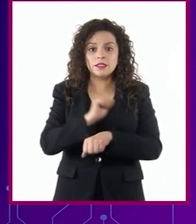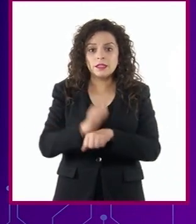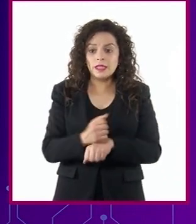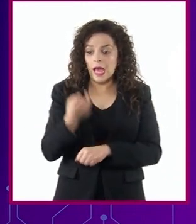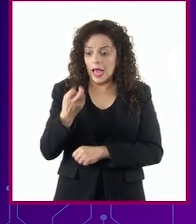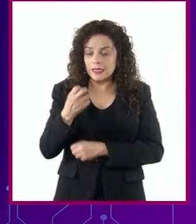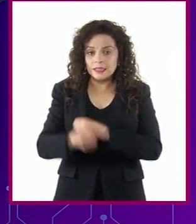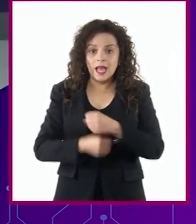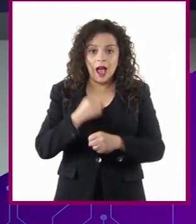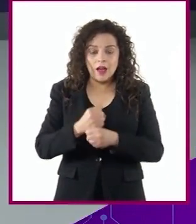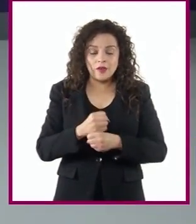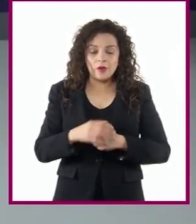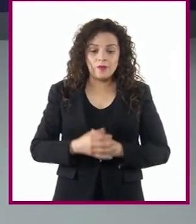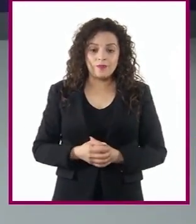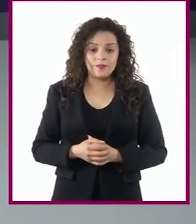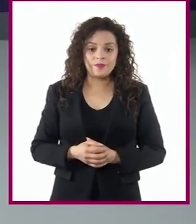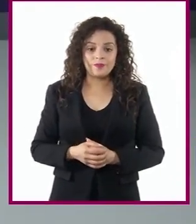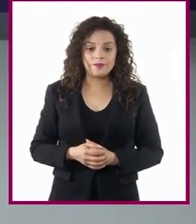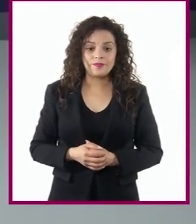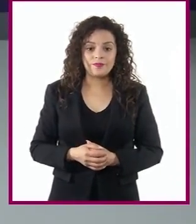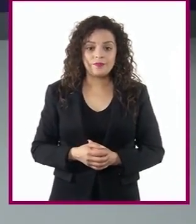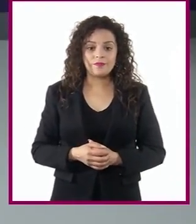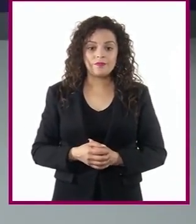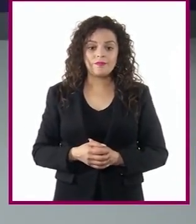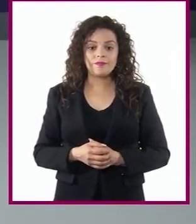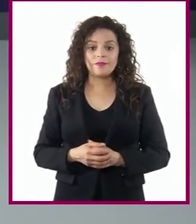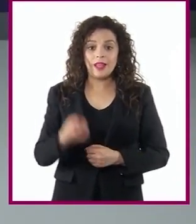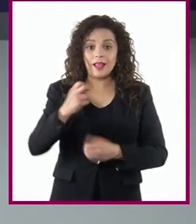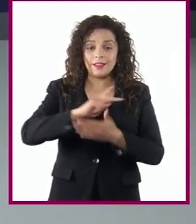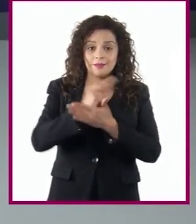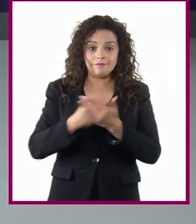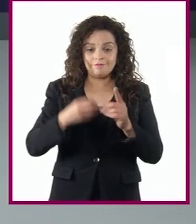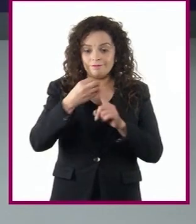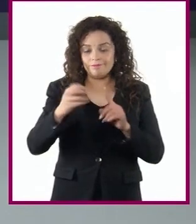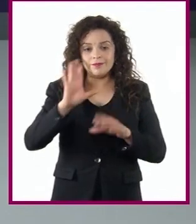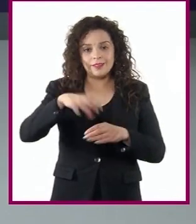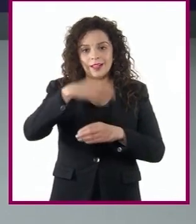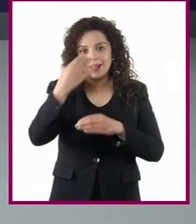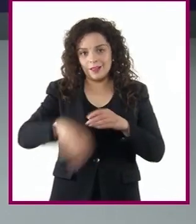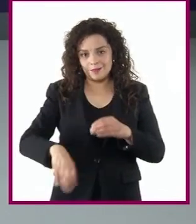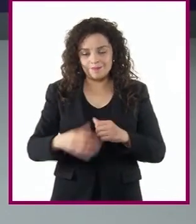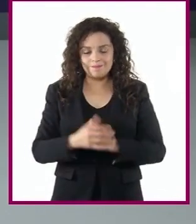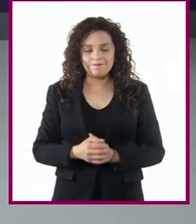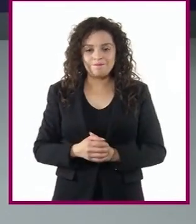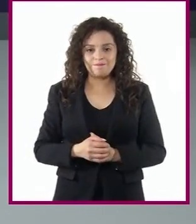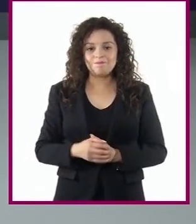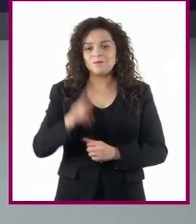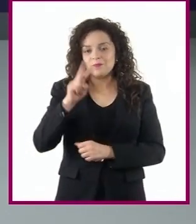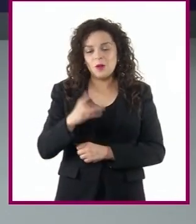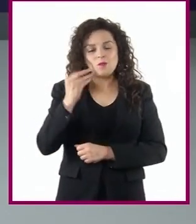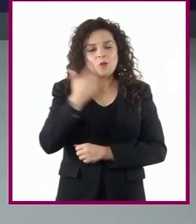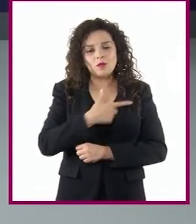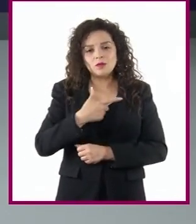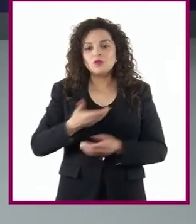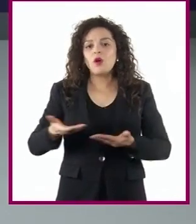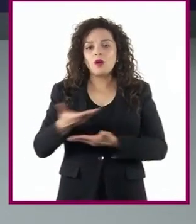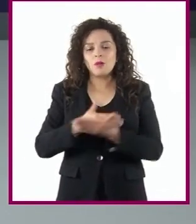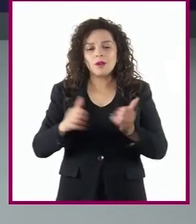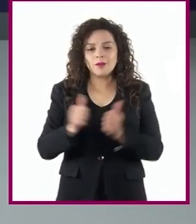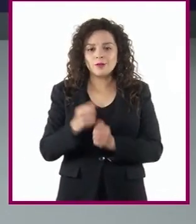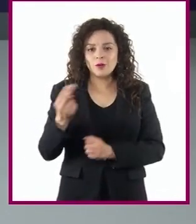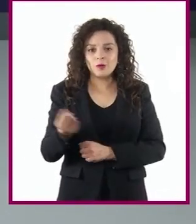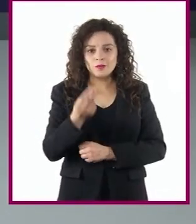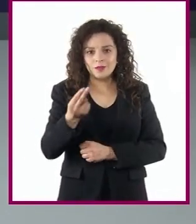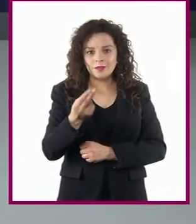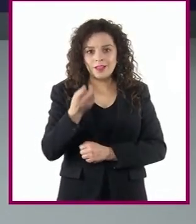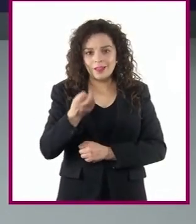año. De esta manera, hemos llegado al fin de esta sesión. Como siempre, es un gusto compartir con ustedes esta